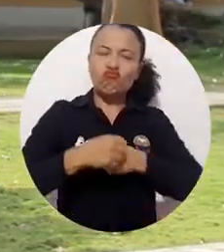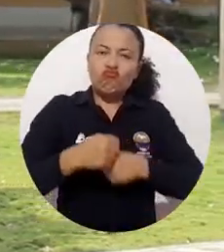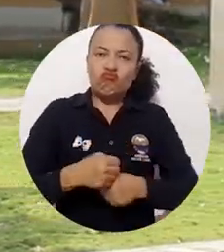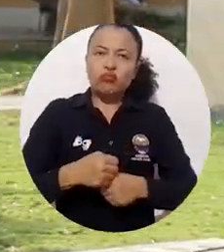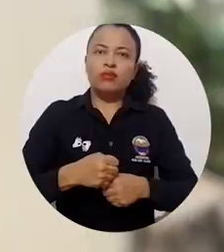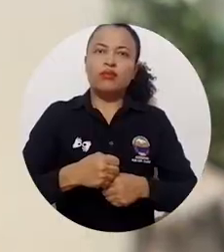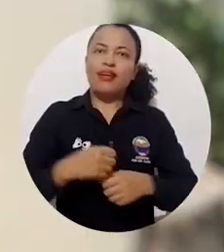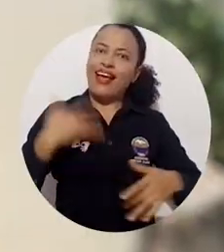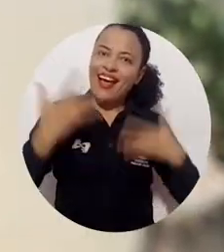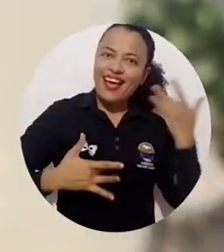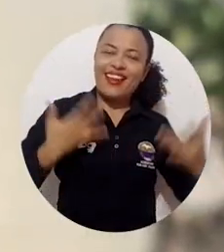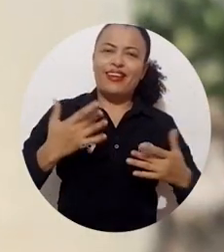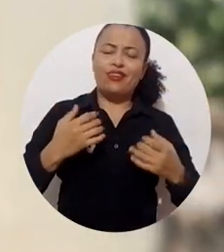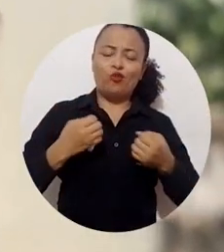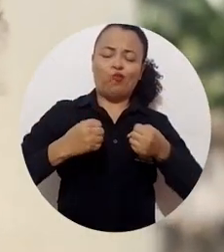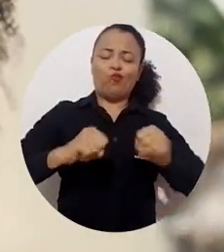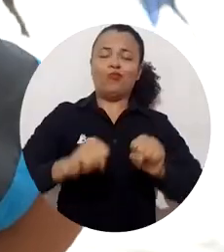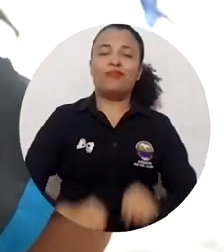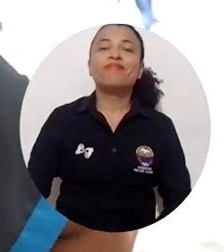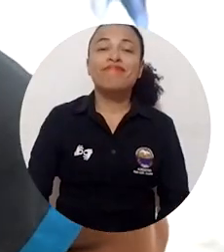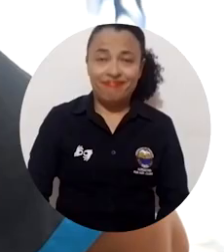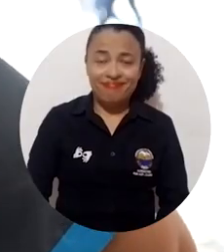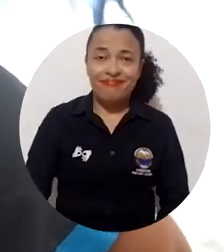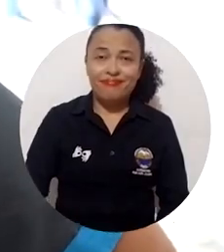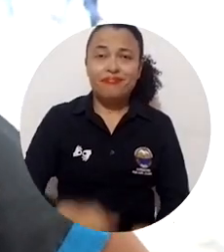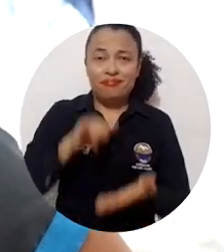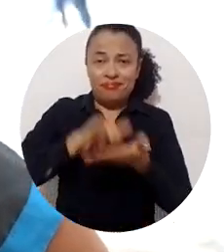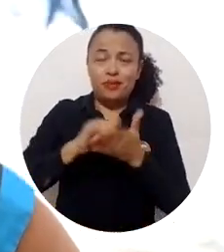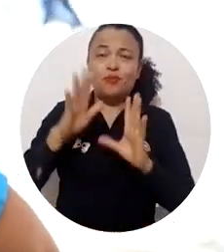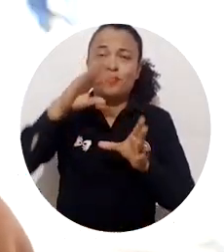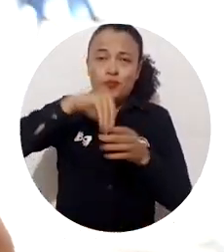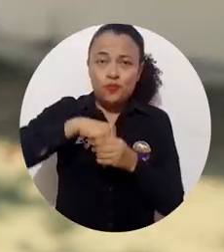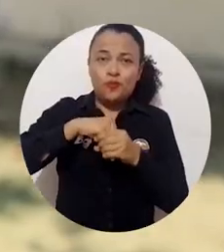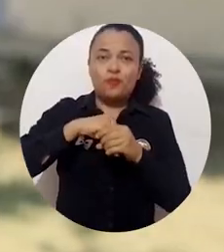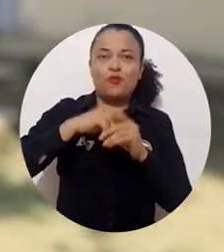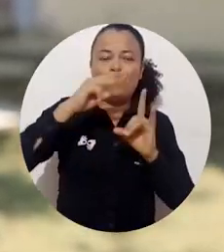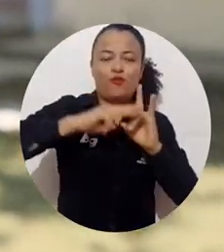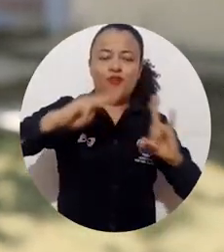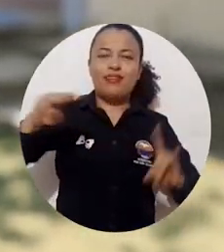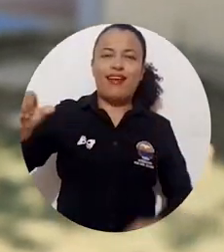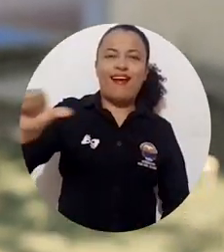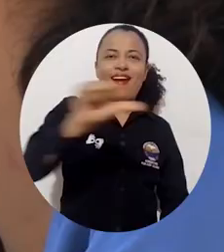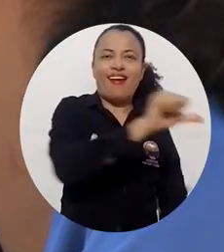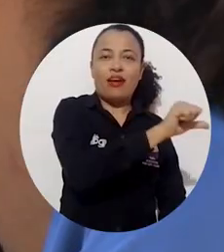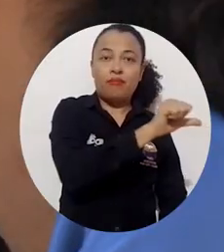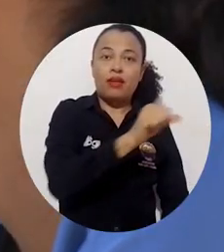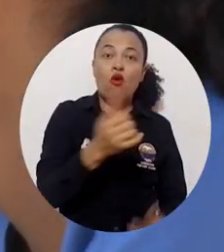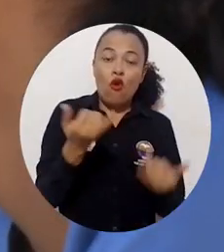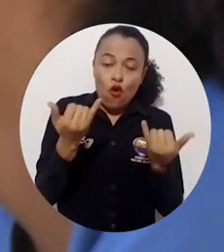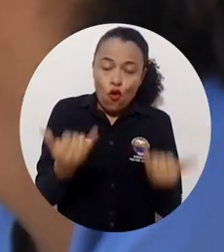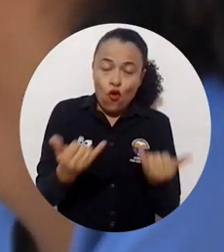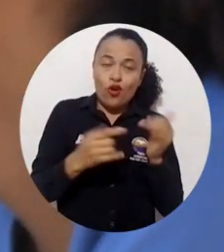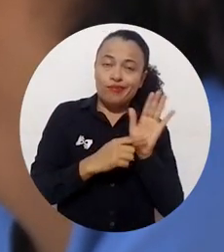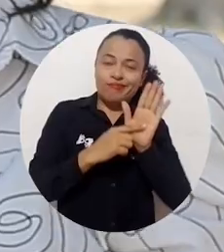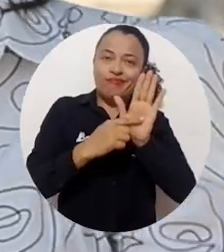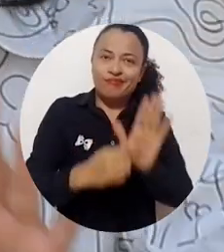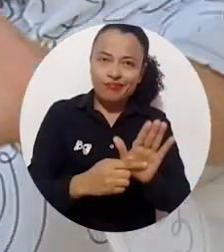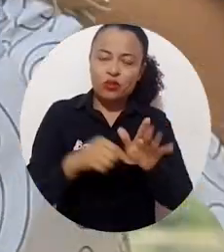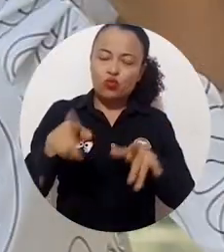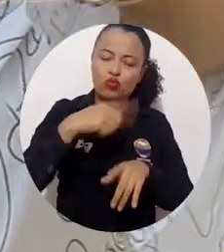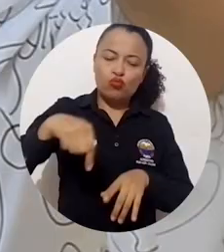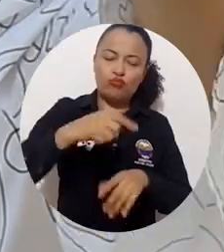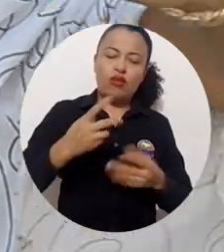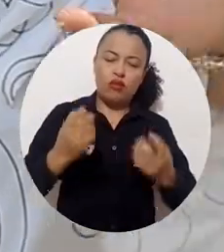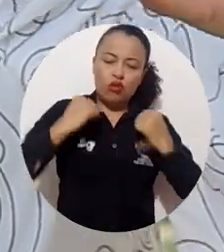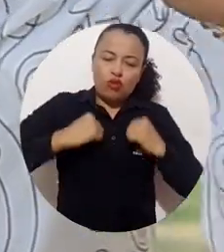Mujeres seguras, empoderadas, alegres, esforzadas. Esas son las mujeres Unimagdalena. A